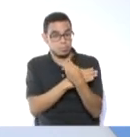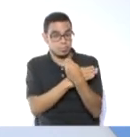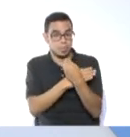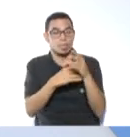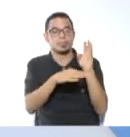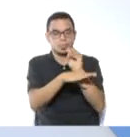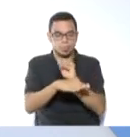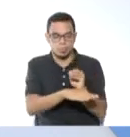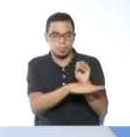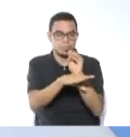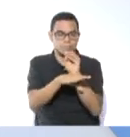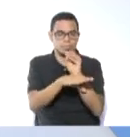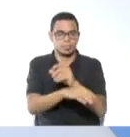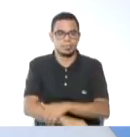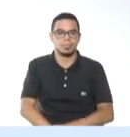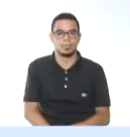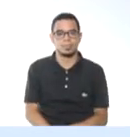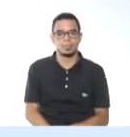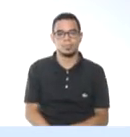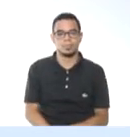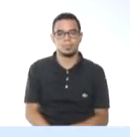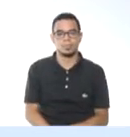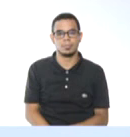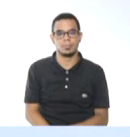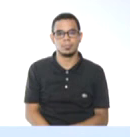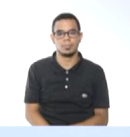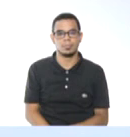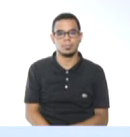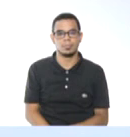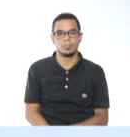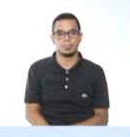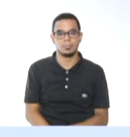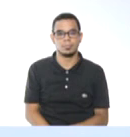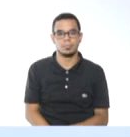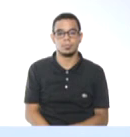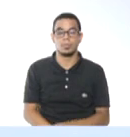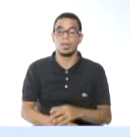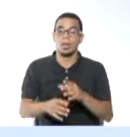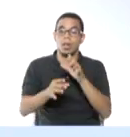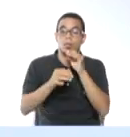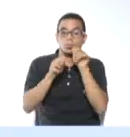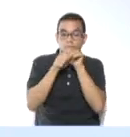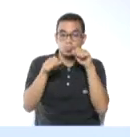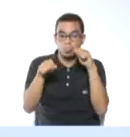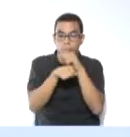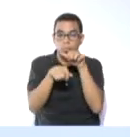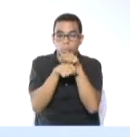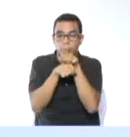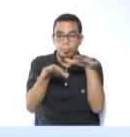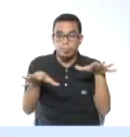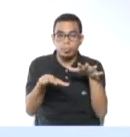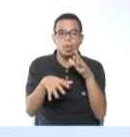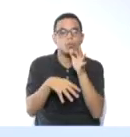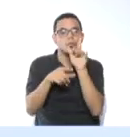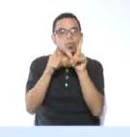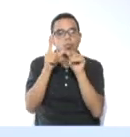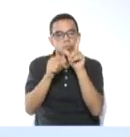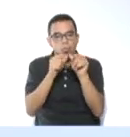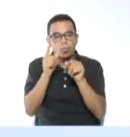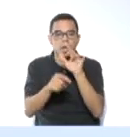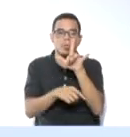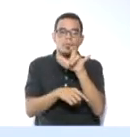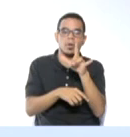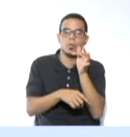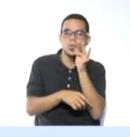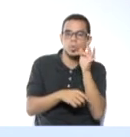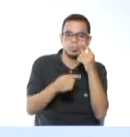estaremos cuidando nosotros. También tienen a su disposición nuestras redes sociales para que interactúen con todos nosotros. Tienen nuestra